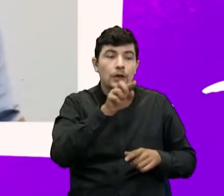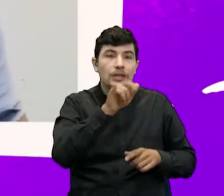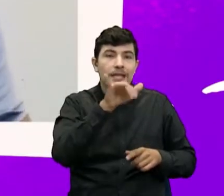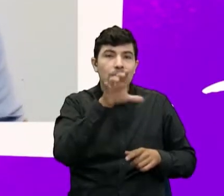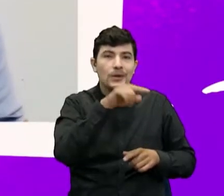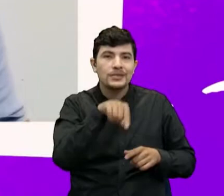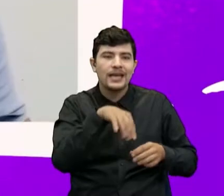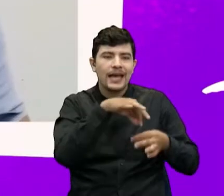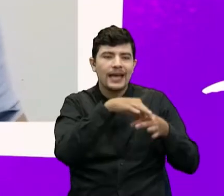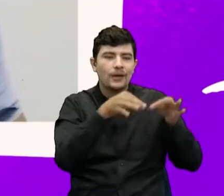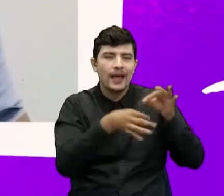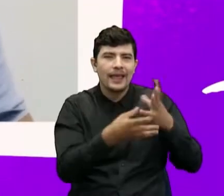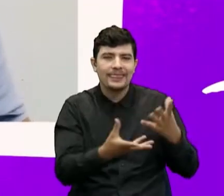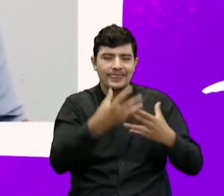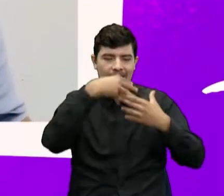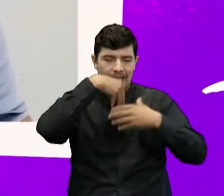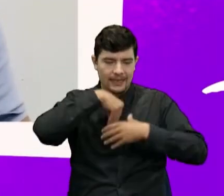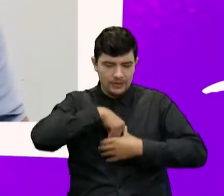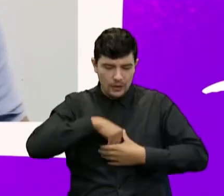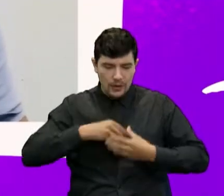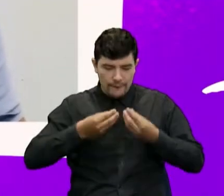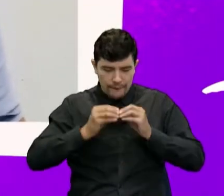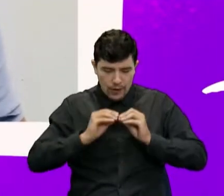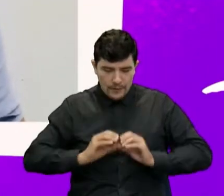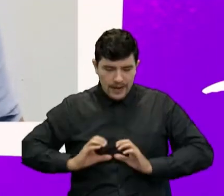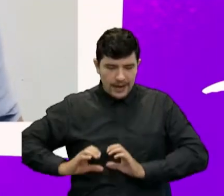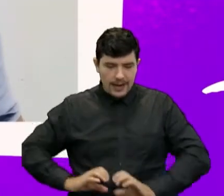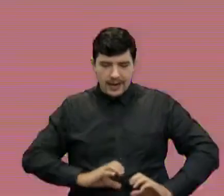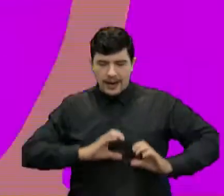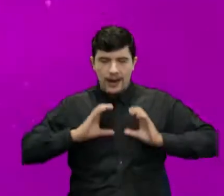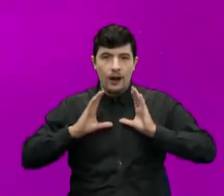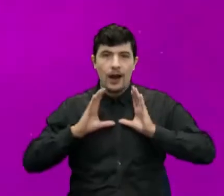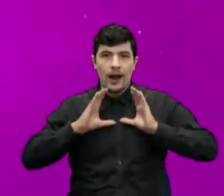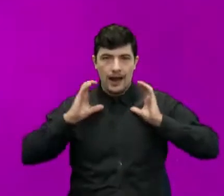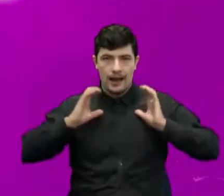La expresión De nuestras características físicas